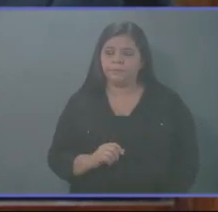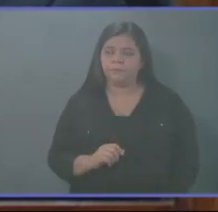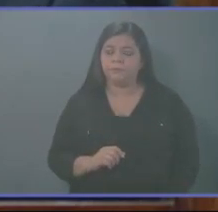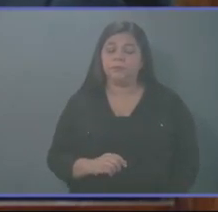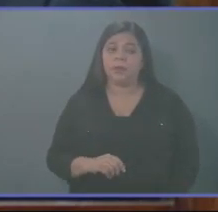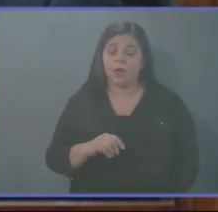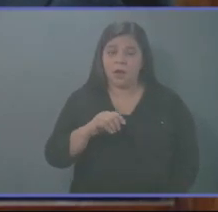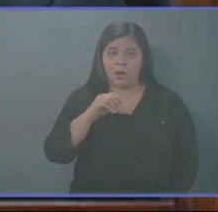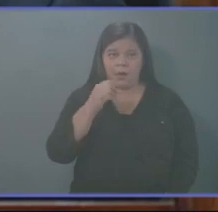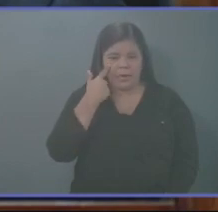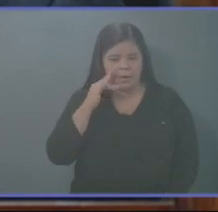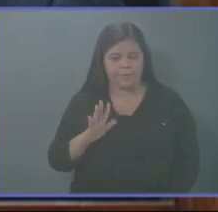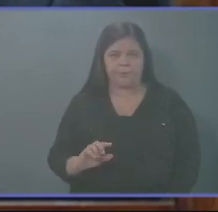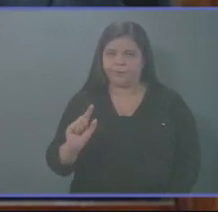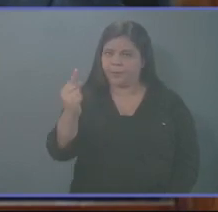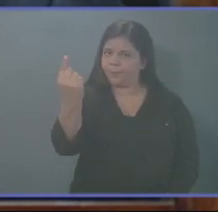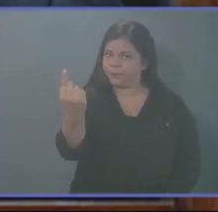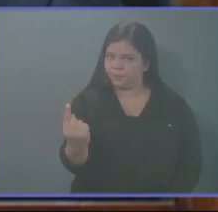A un elector,